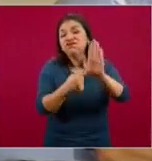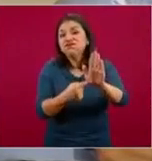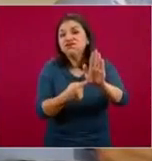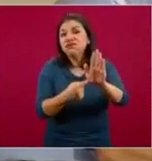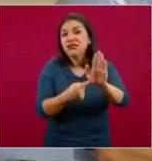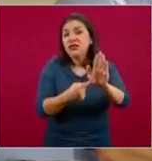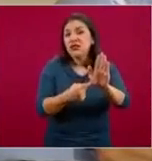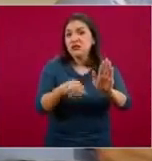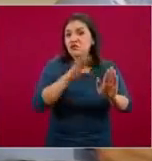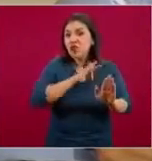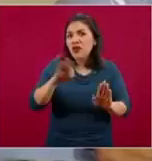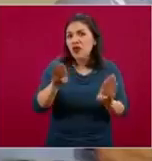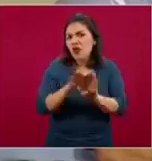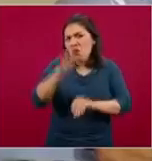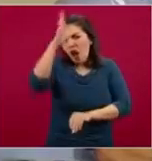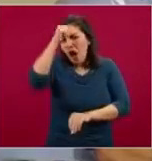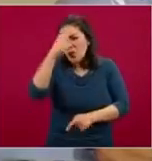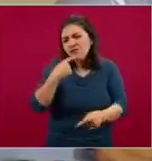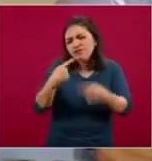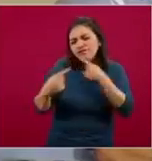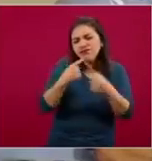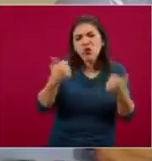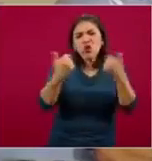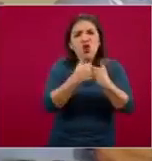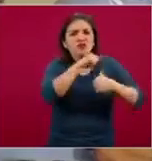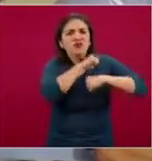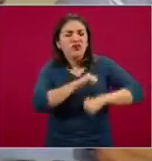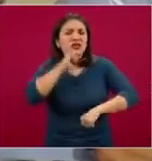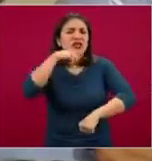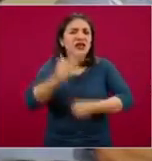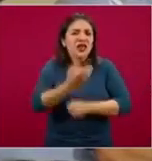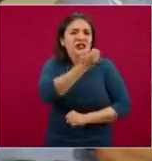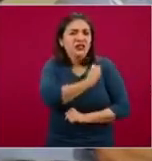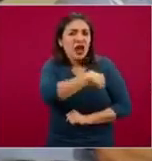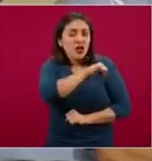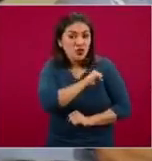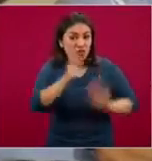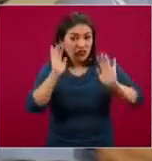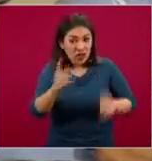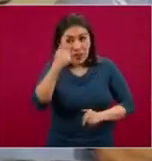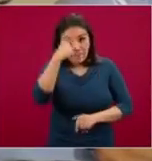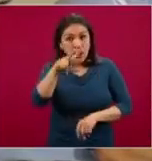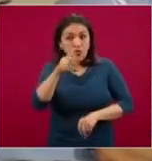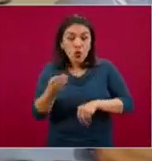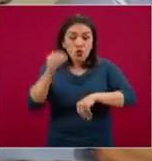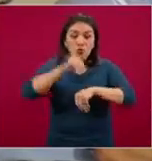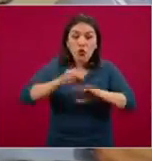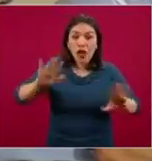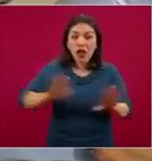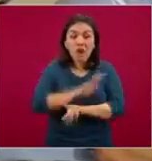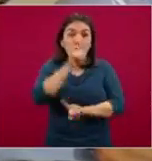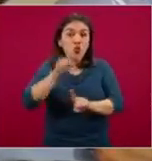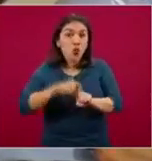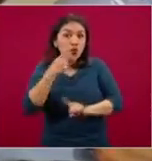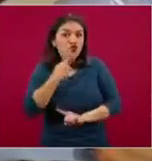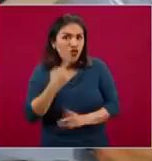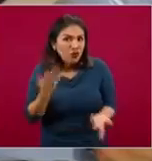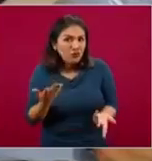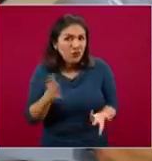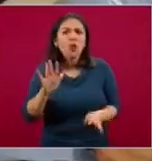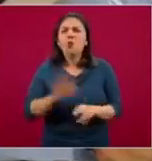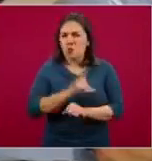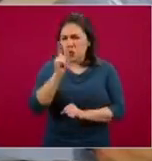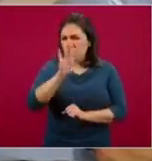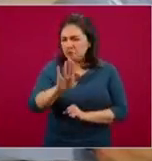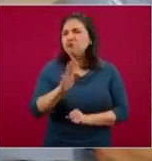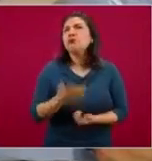ha llegado a un acuerdo entre las autoridades y la Secretaría de Salud para no colocarlo en el rojo, tomando en cuenta